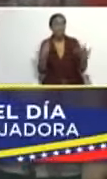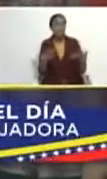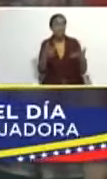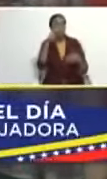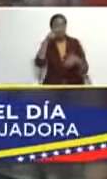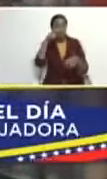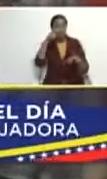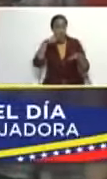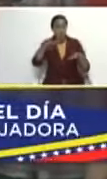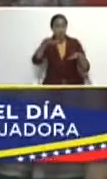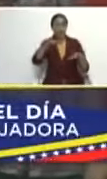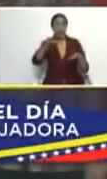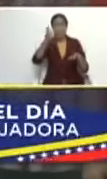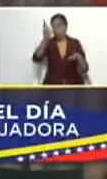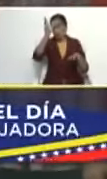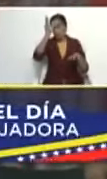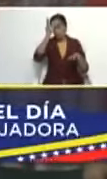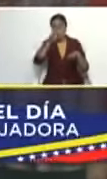y quiero